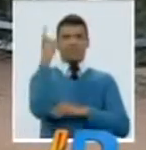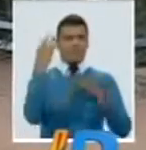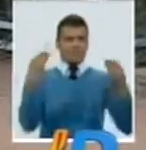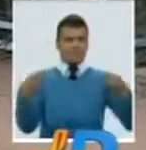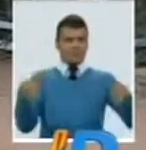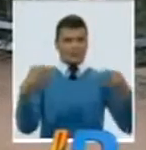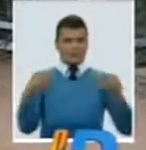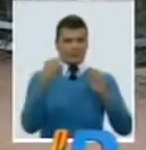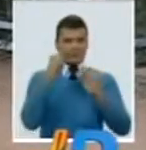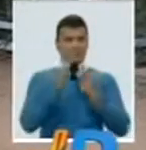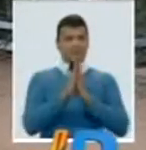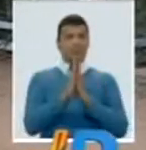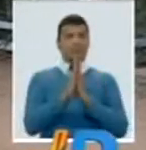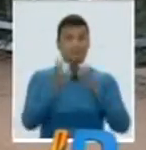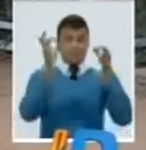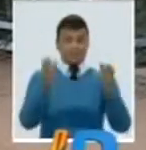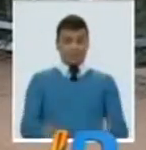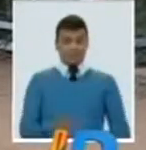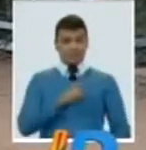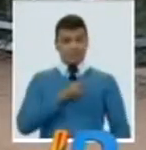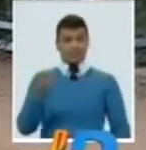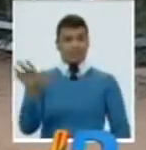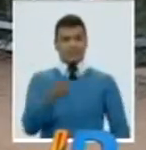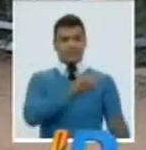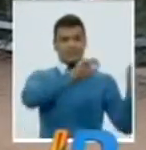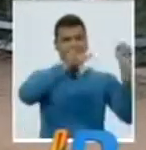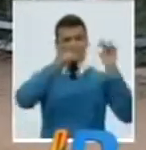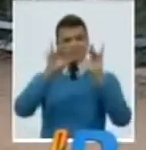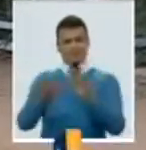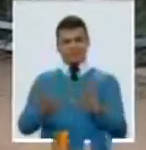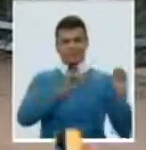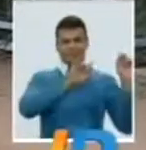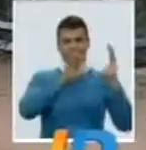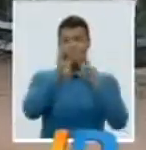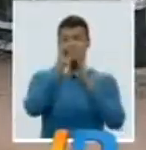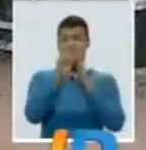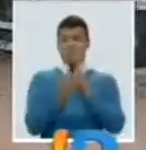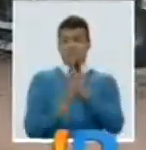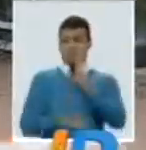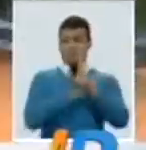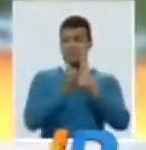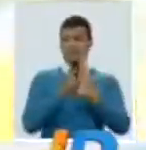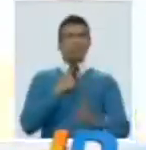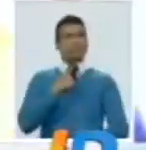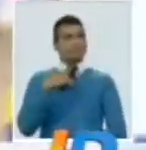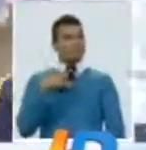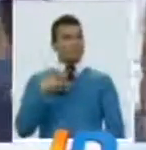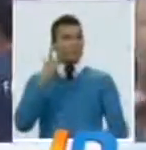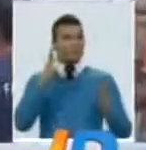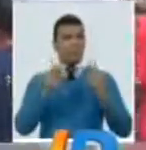de Tuluá. Desde aquí les cuento que los vallecaucanos han llegado para disfrutar de la programación para todos los gustos.